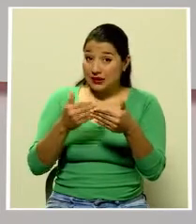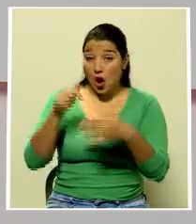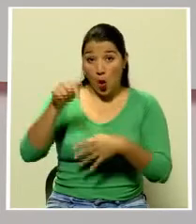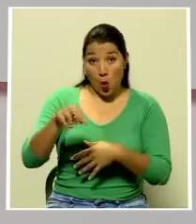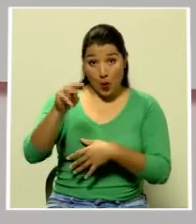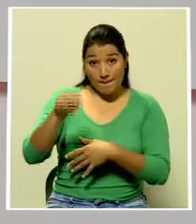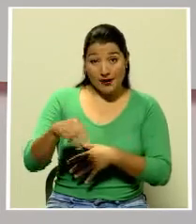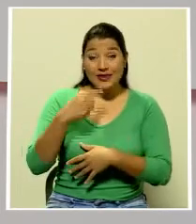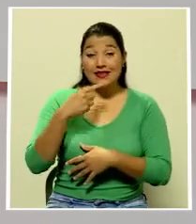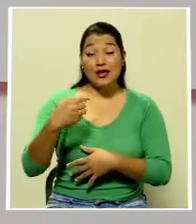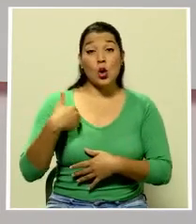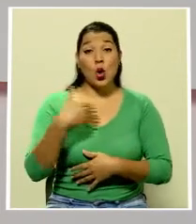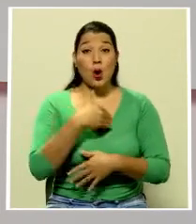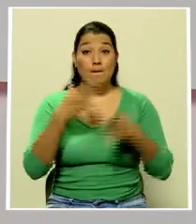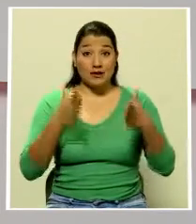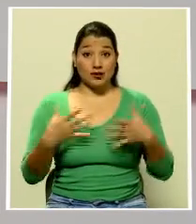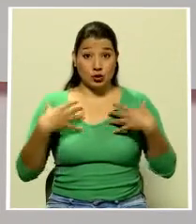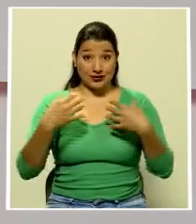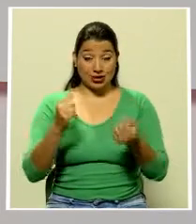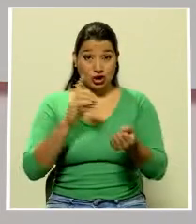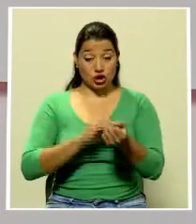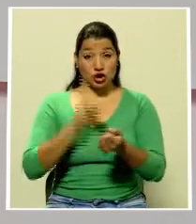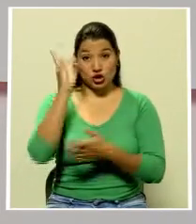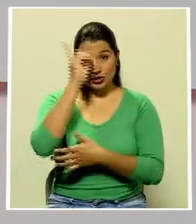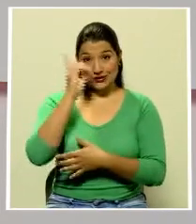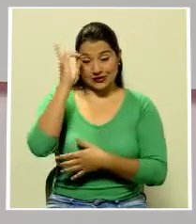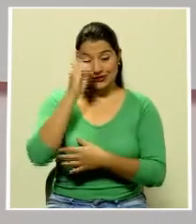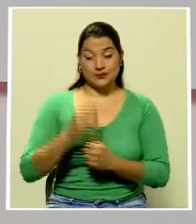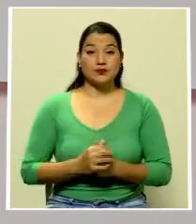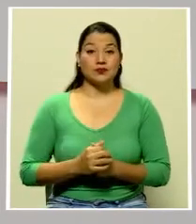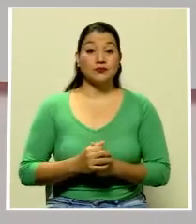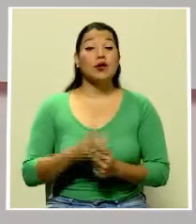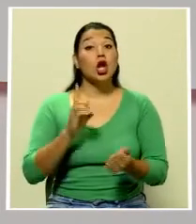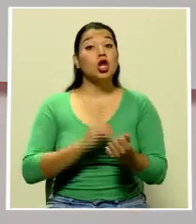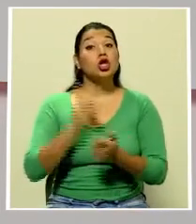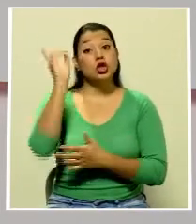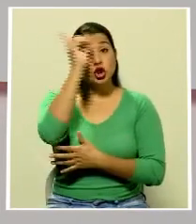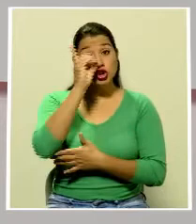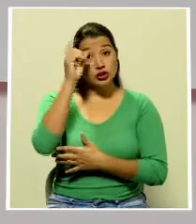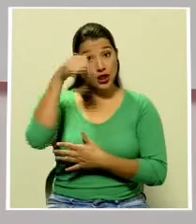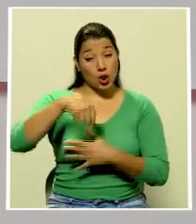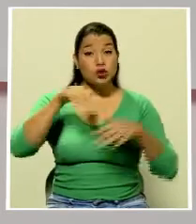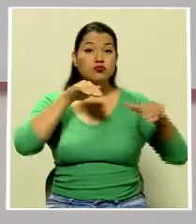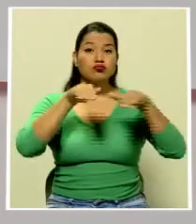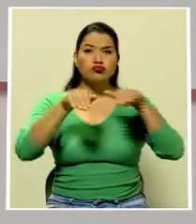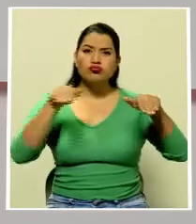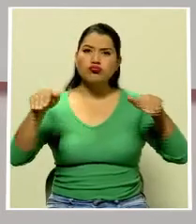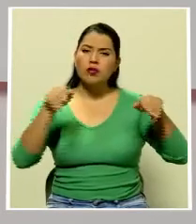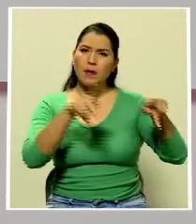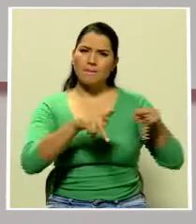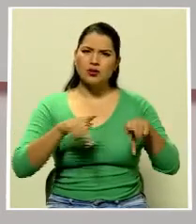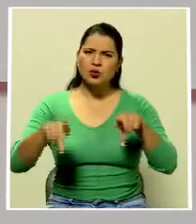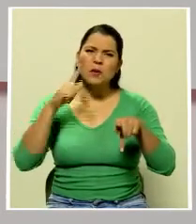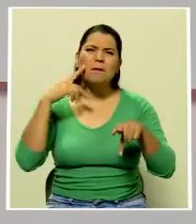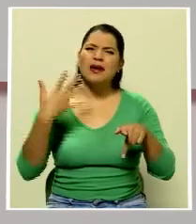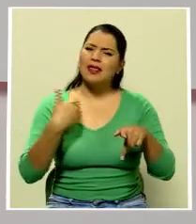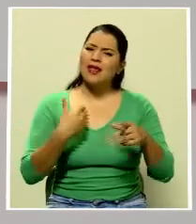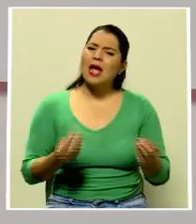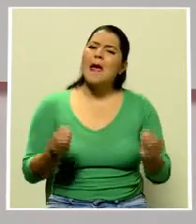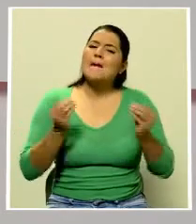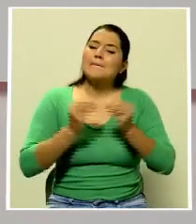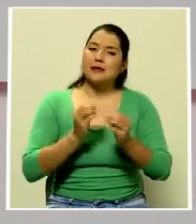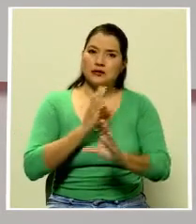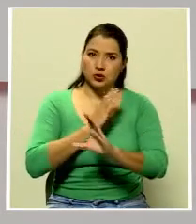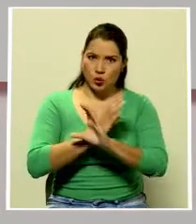el ministro de Salud, Daniel Salas. Salas hizo un llamado a la población para que extreme las medidas